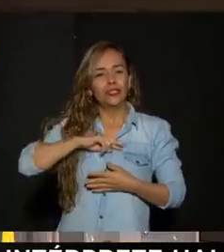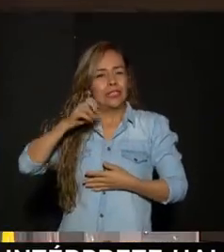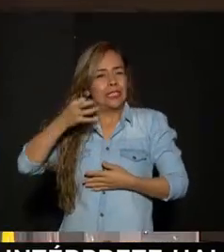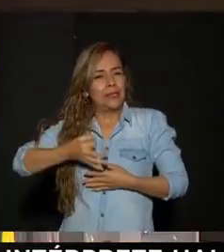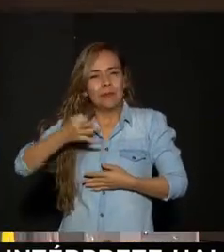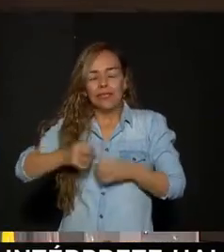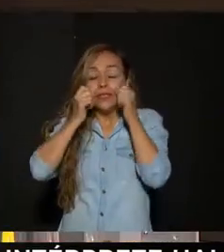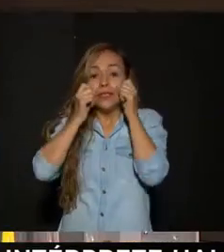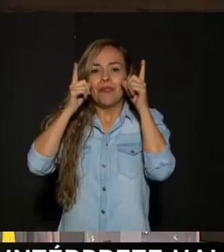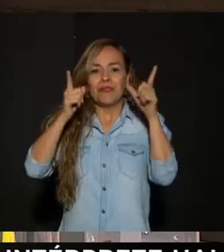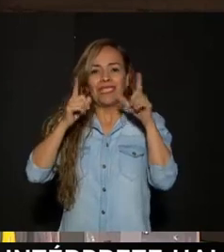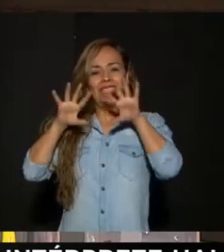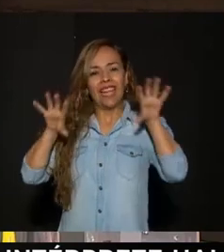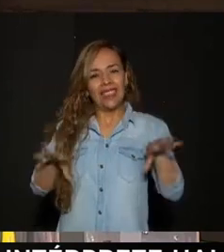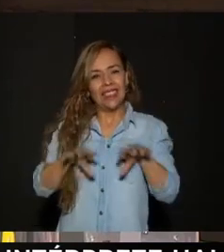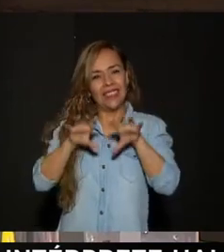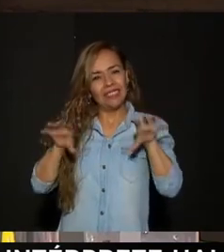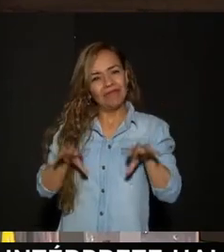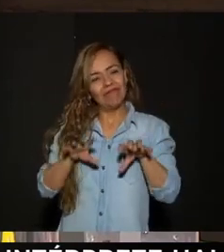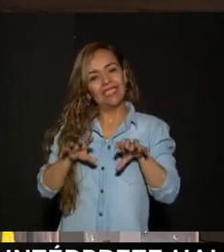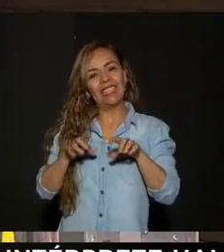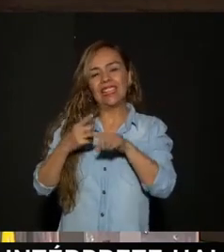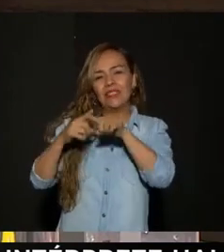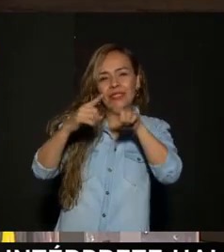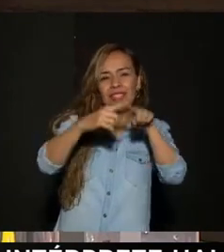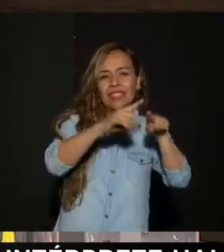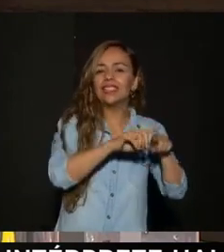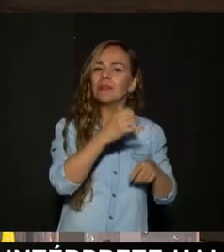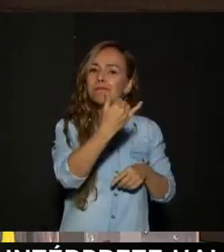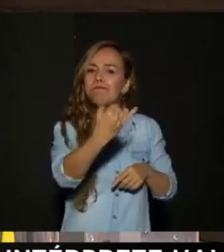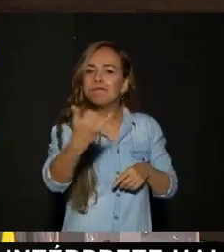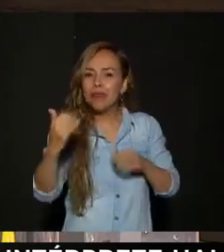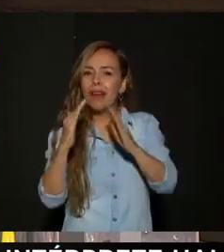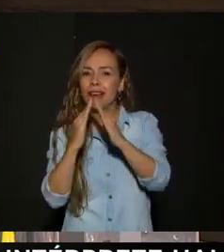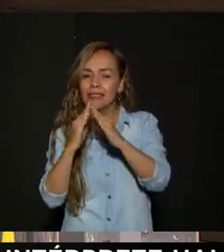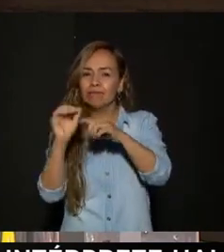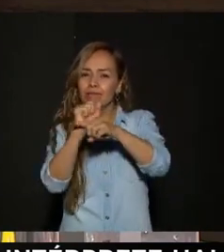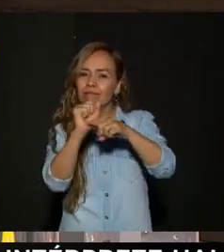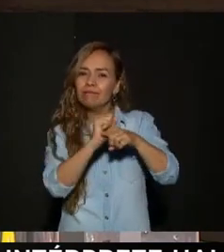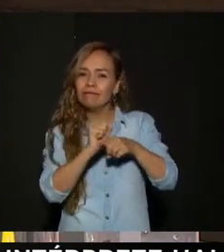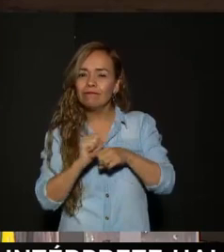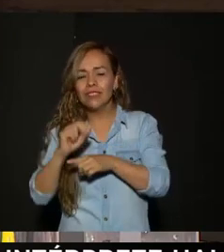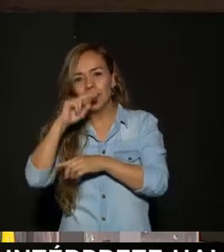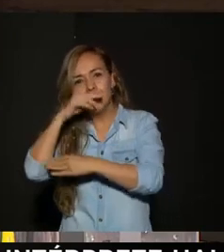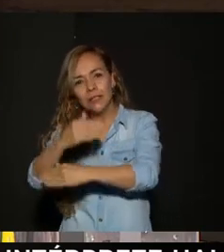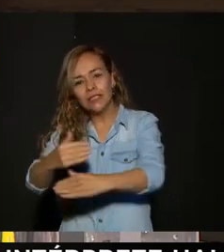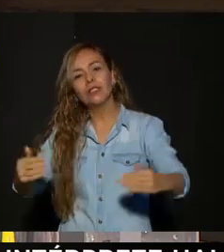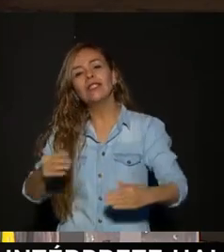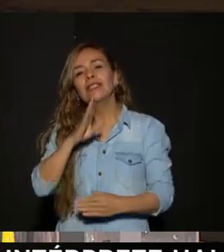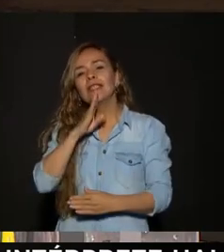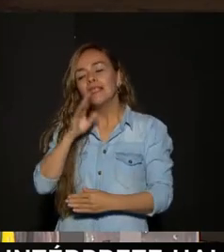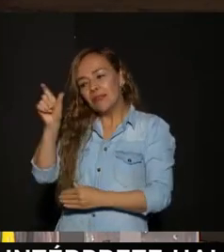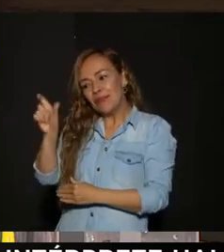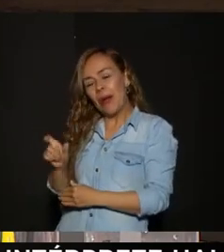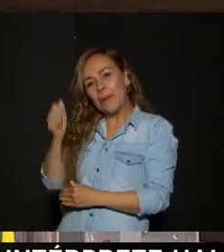y actividades diferentes para realizar en casa con sus niños. Hoy, además del profesor Juan Calle, con quien siempre disfrutamos,